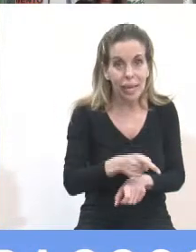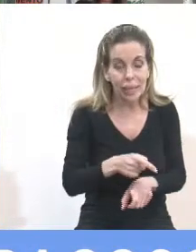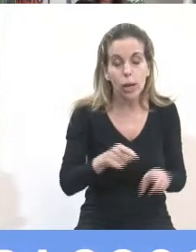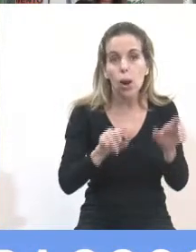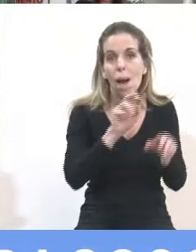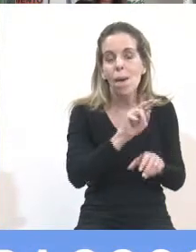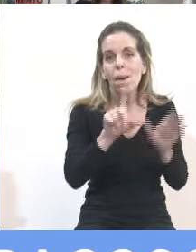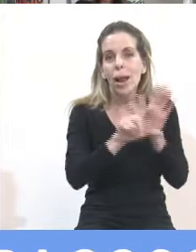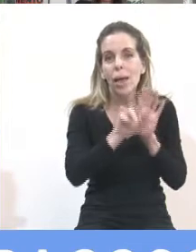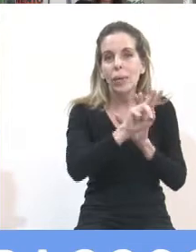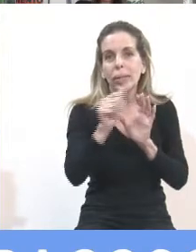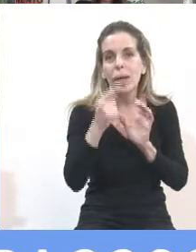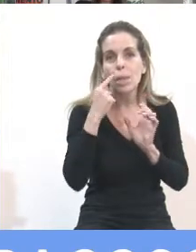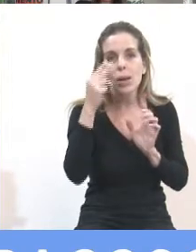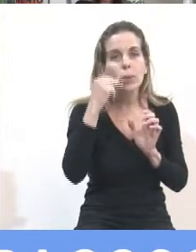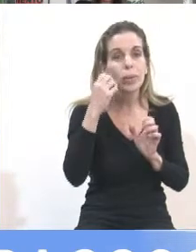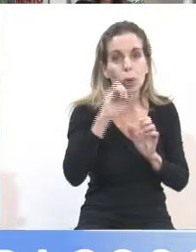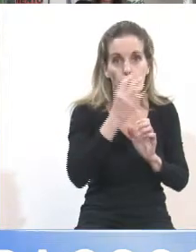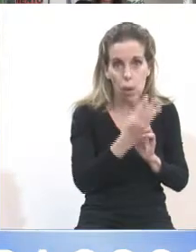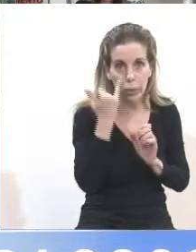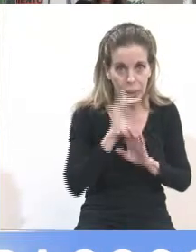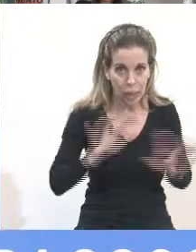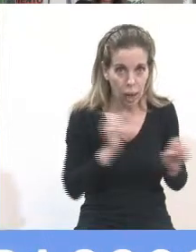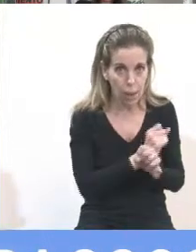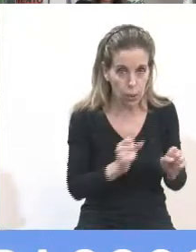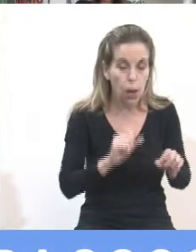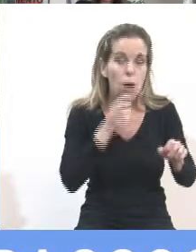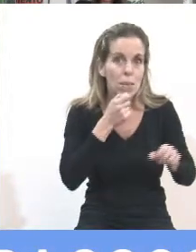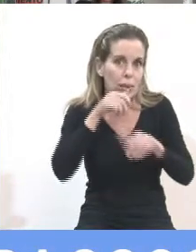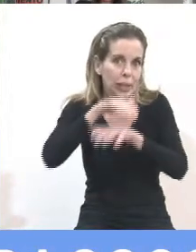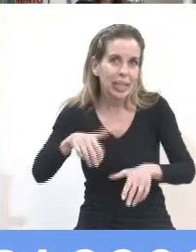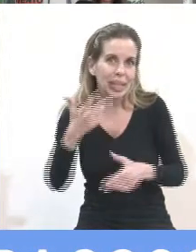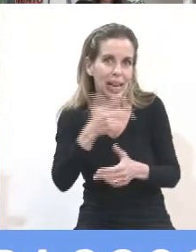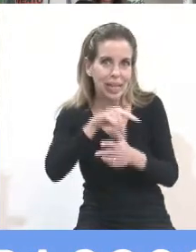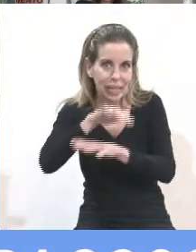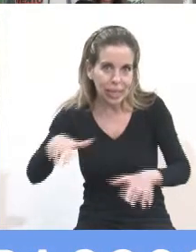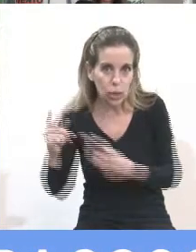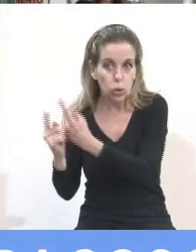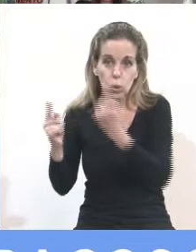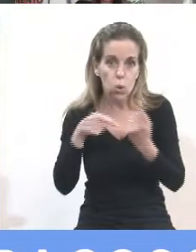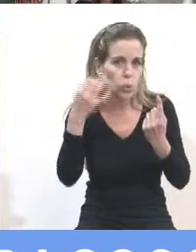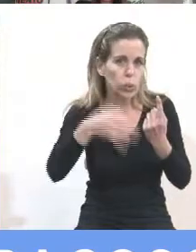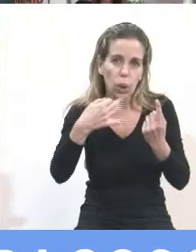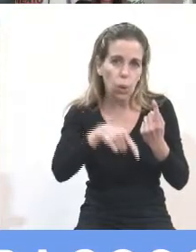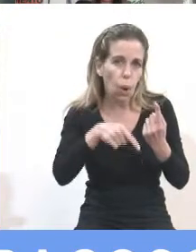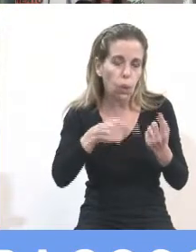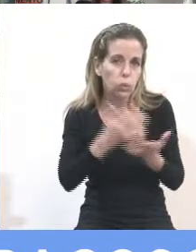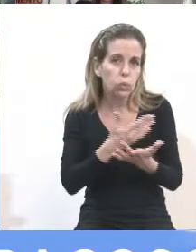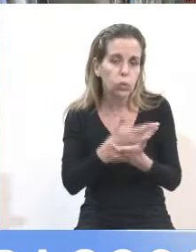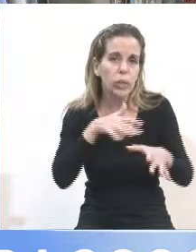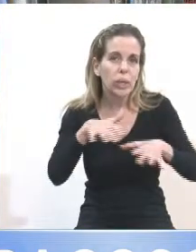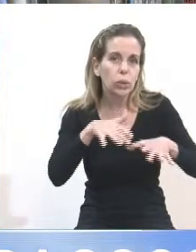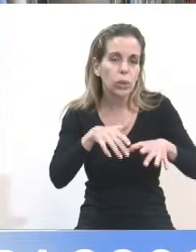26.904. Y también se ha dicho que 1 de cada 3 niños o adolescentes ha sufrido una